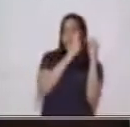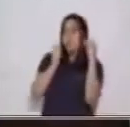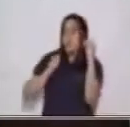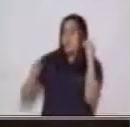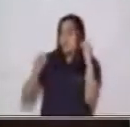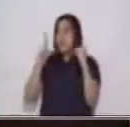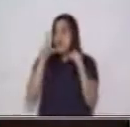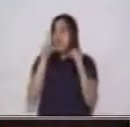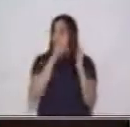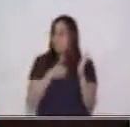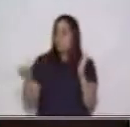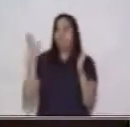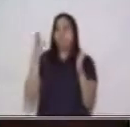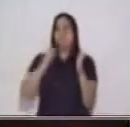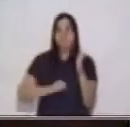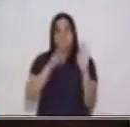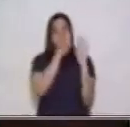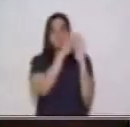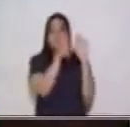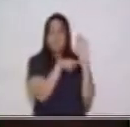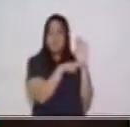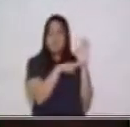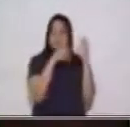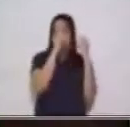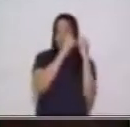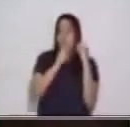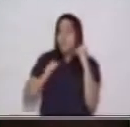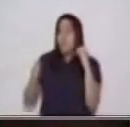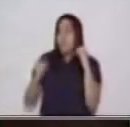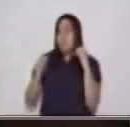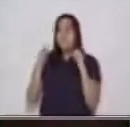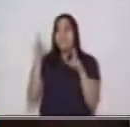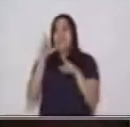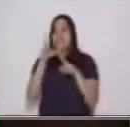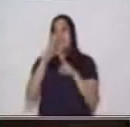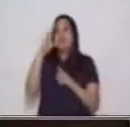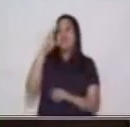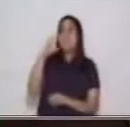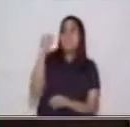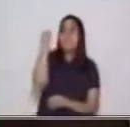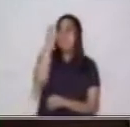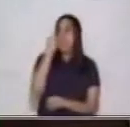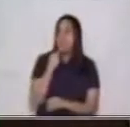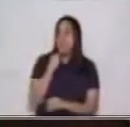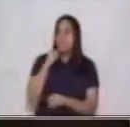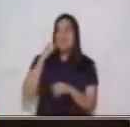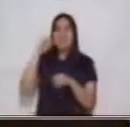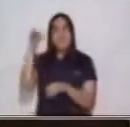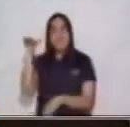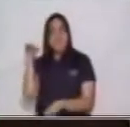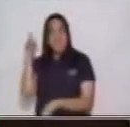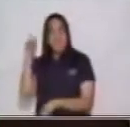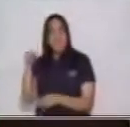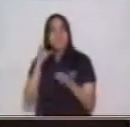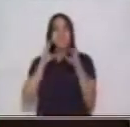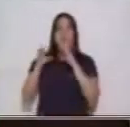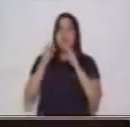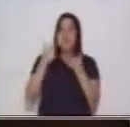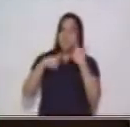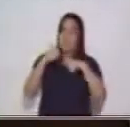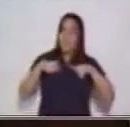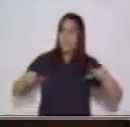ortografía literal en las reglas de ortografía de las letras C, S y Z del área de comunicación y lenguaje